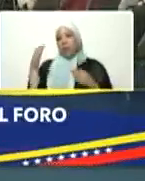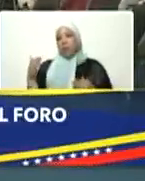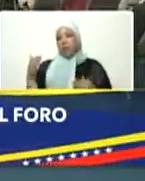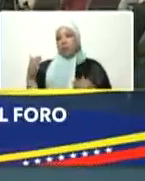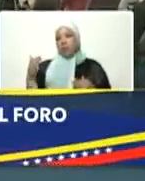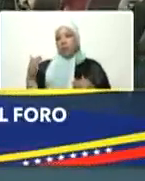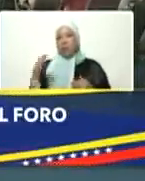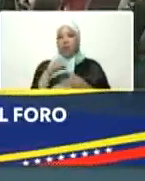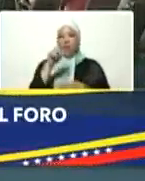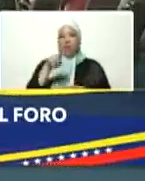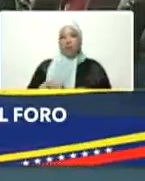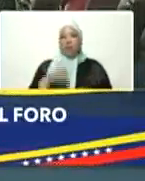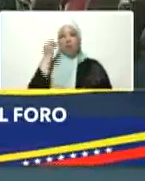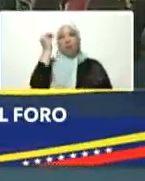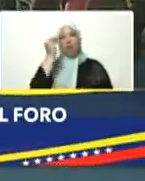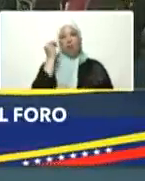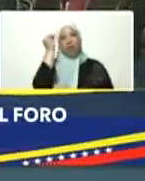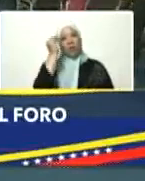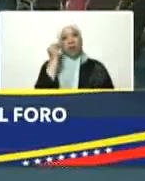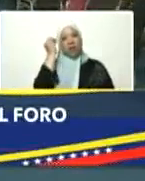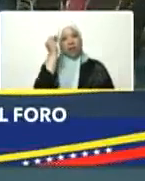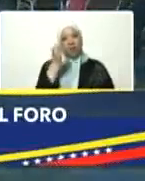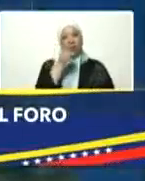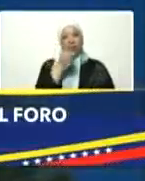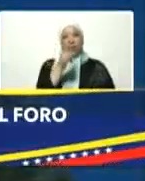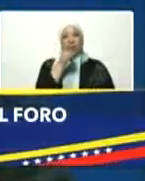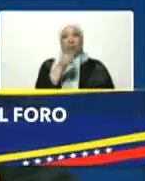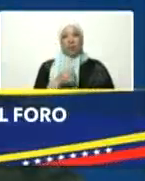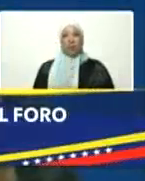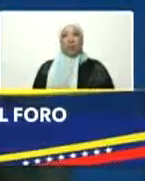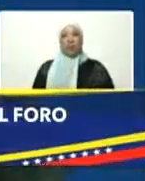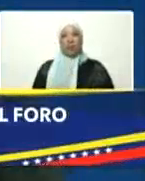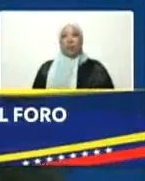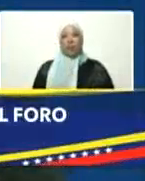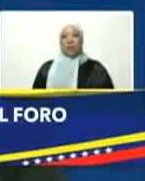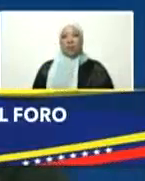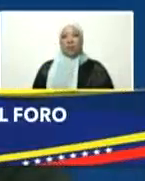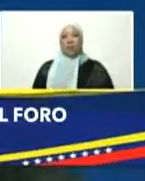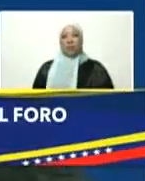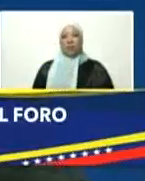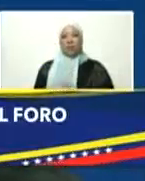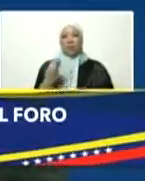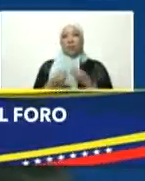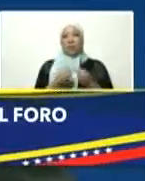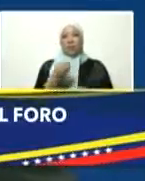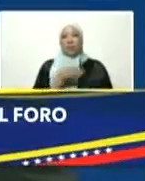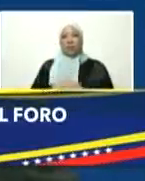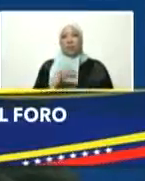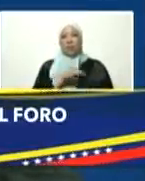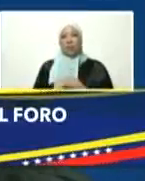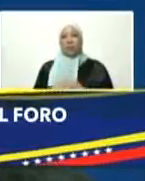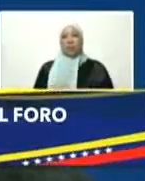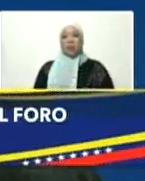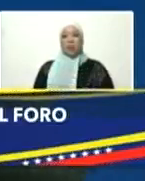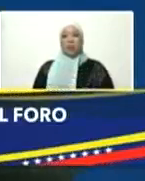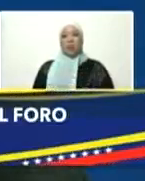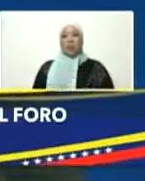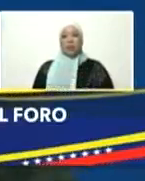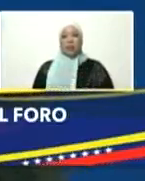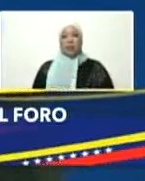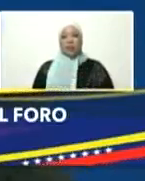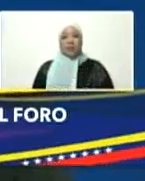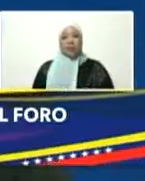Él también representa a nuestro comandante Hugo Chávez y sigue adelante con